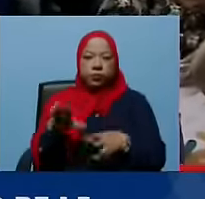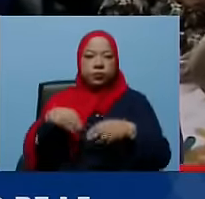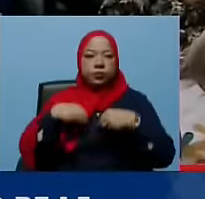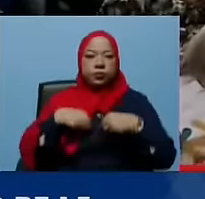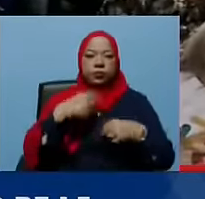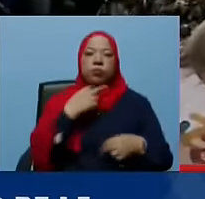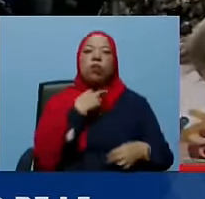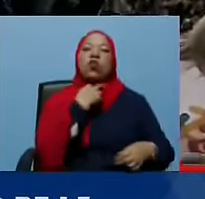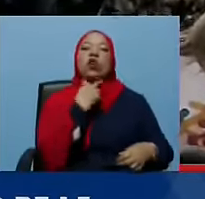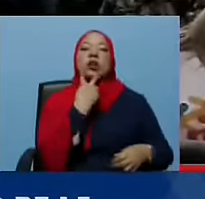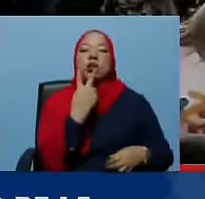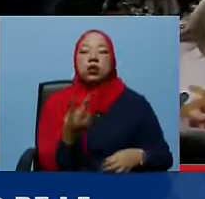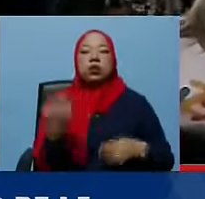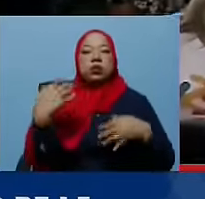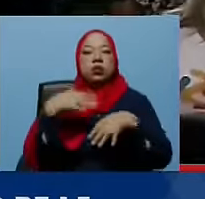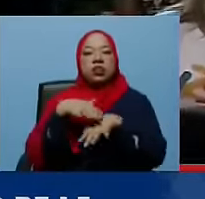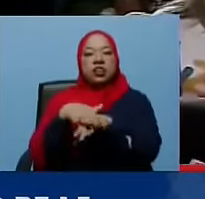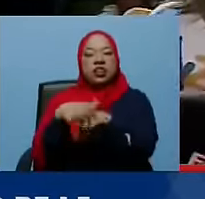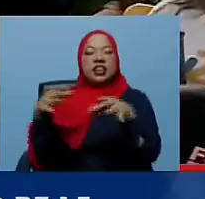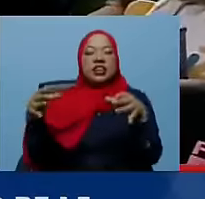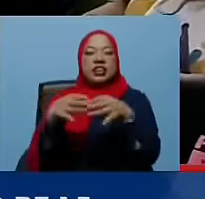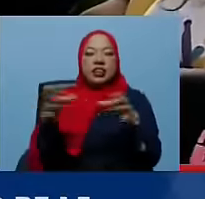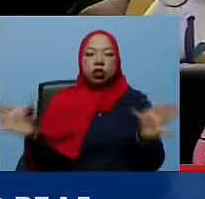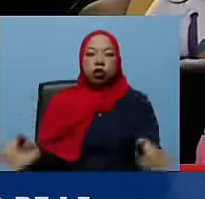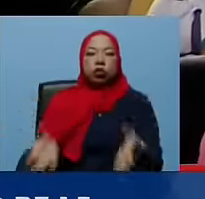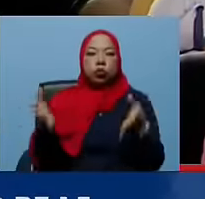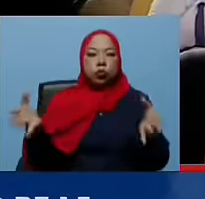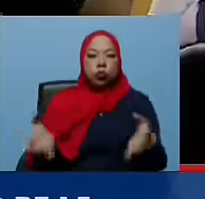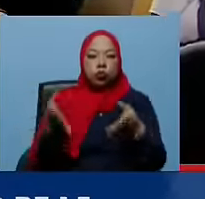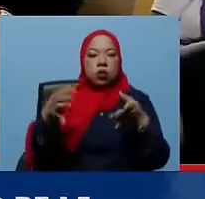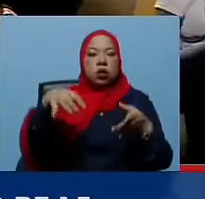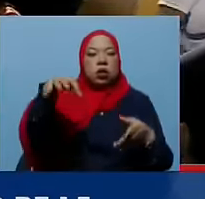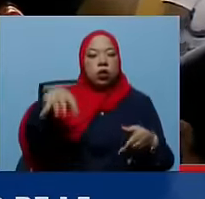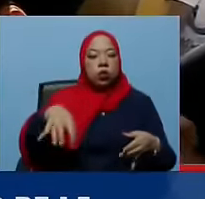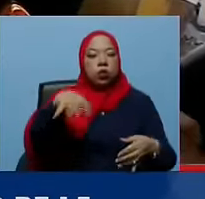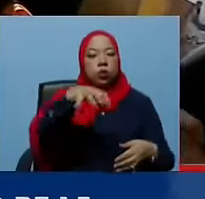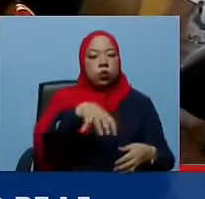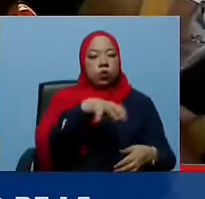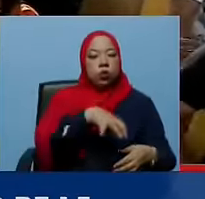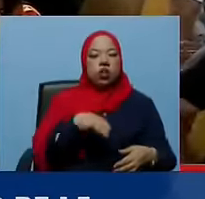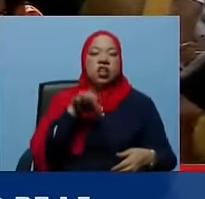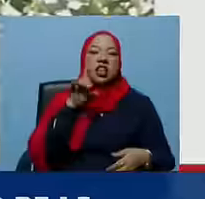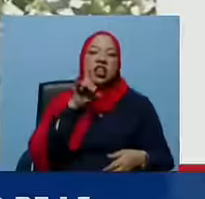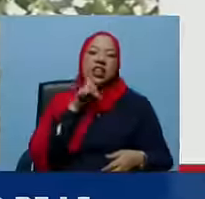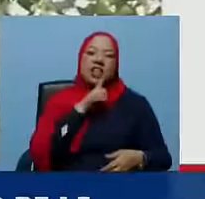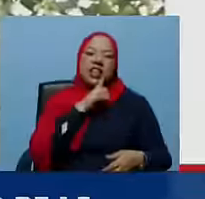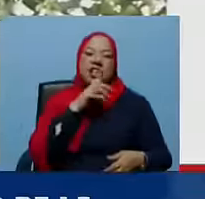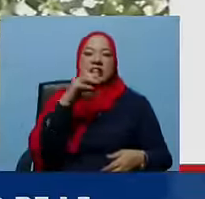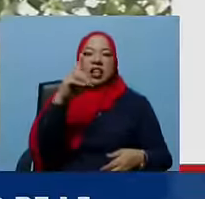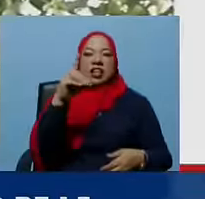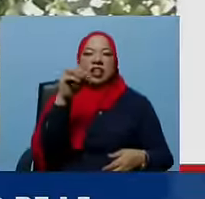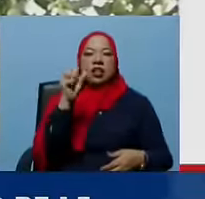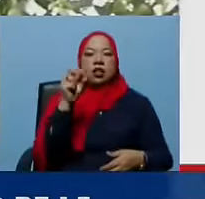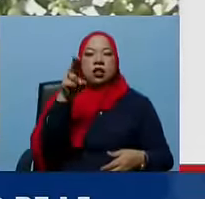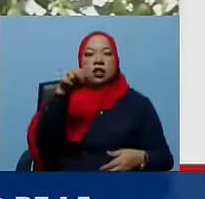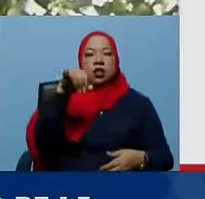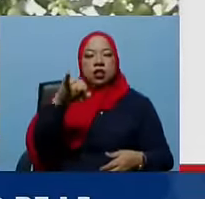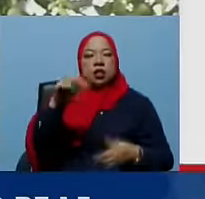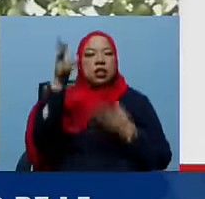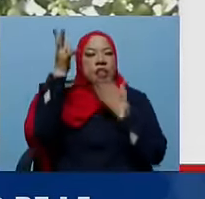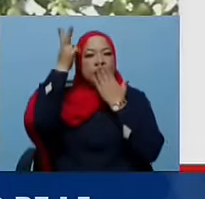voz de todos los integrantes de los equipos promotores estadales? Él se llama Dani Ortega y viene del estado Zulia, es